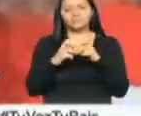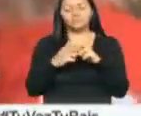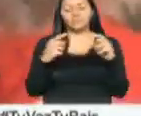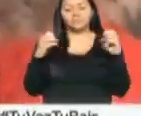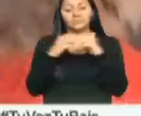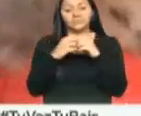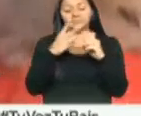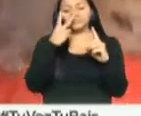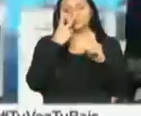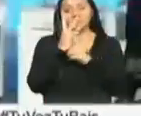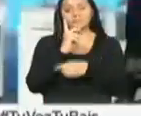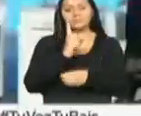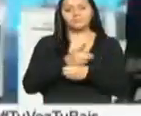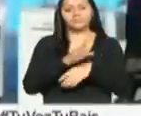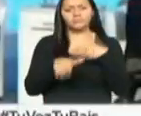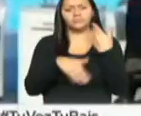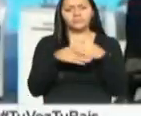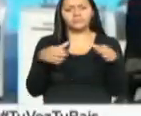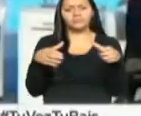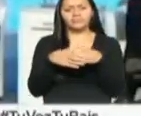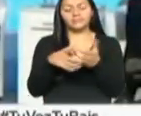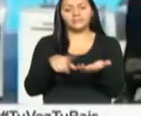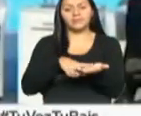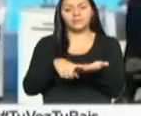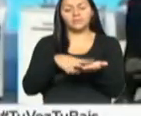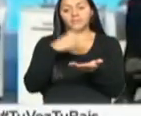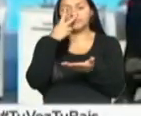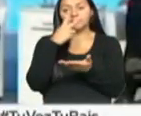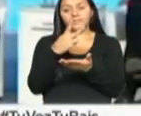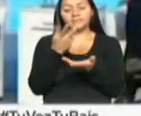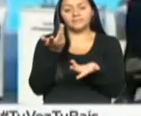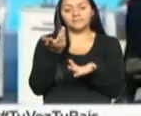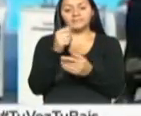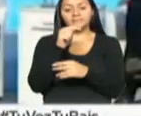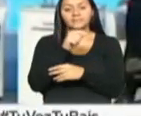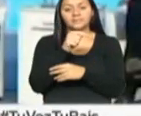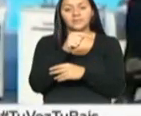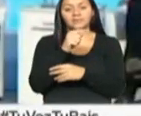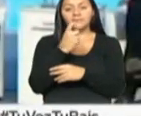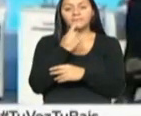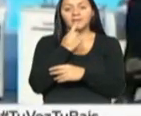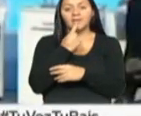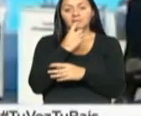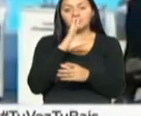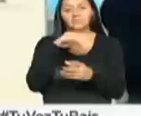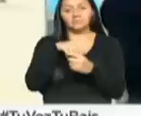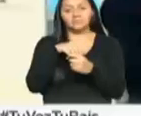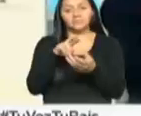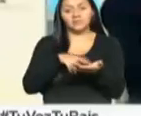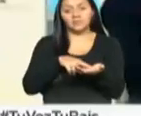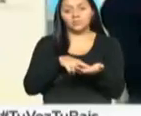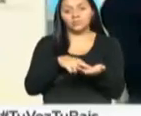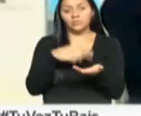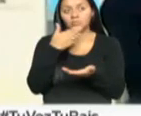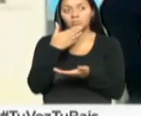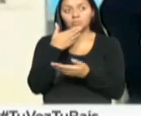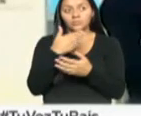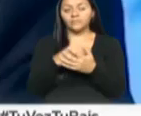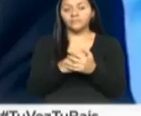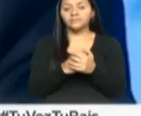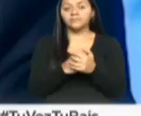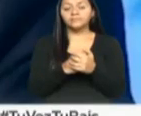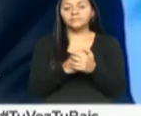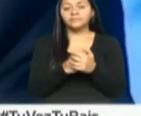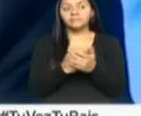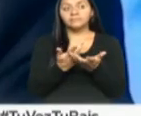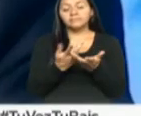declaró dispuesto a reunirse con Trump en Helsinki si se organiza en la capital finlandesa una cumbre de países árticos. No hay duda de